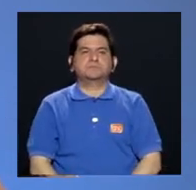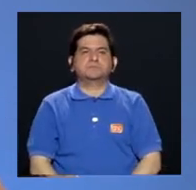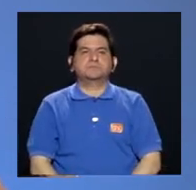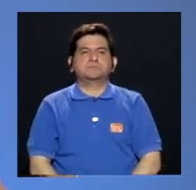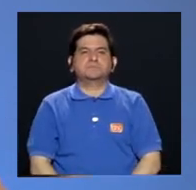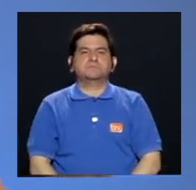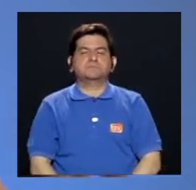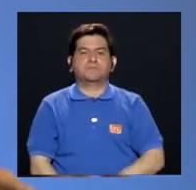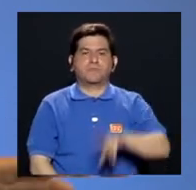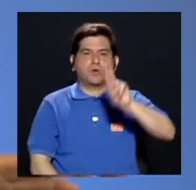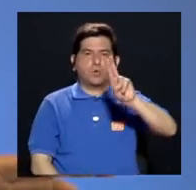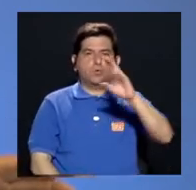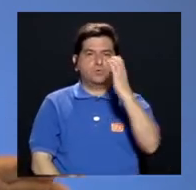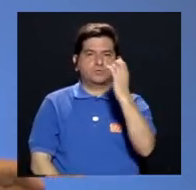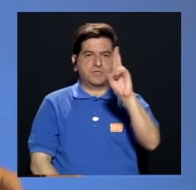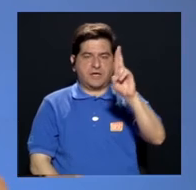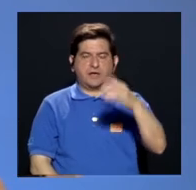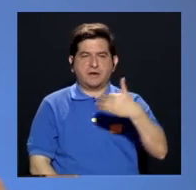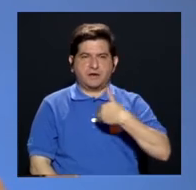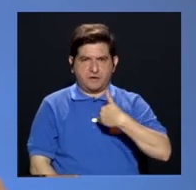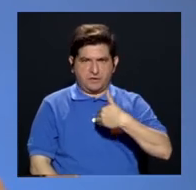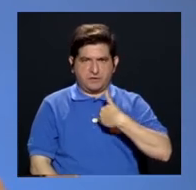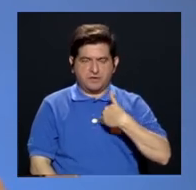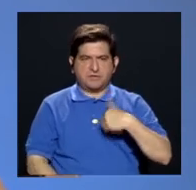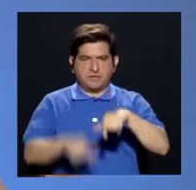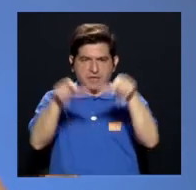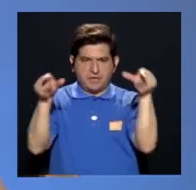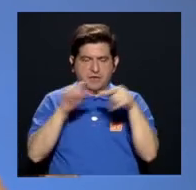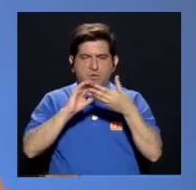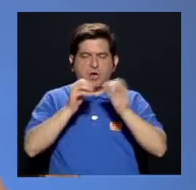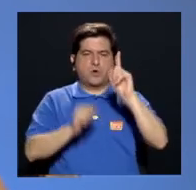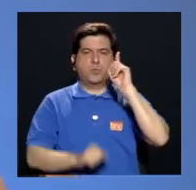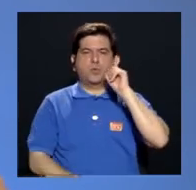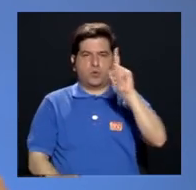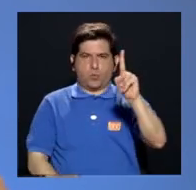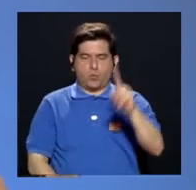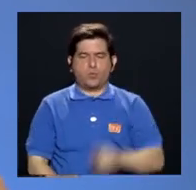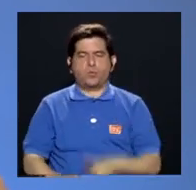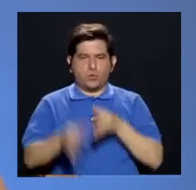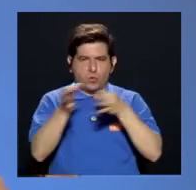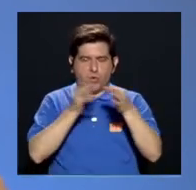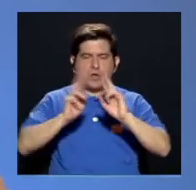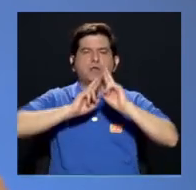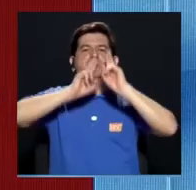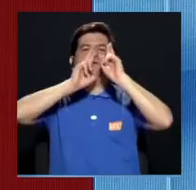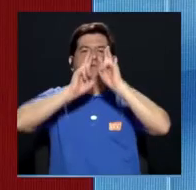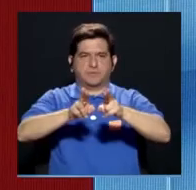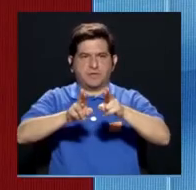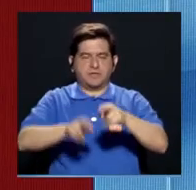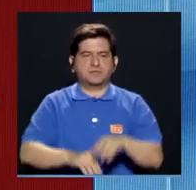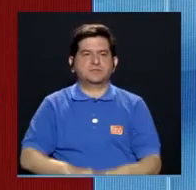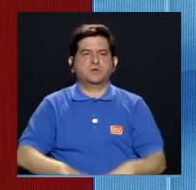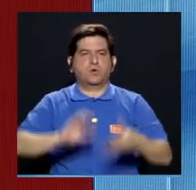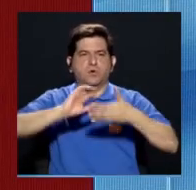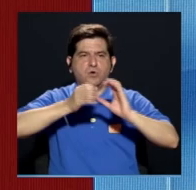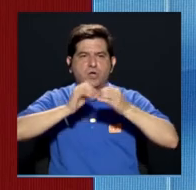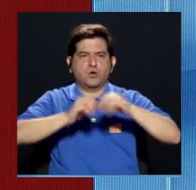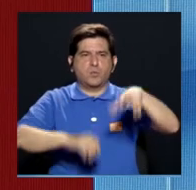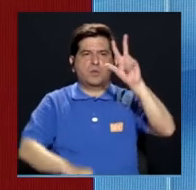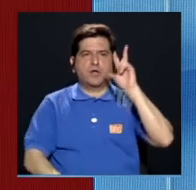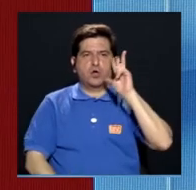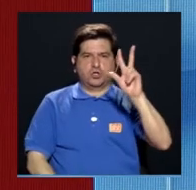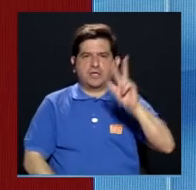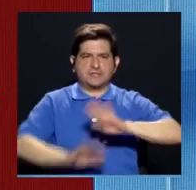y la UCR ocupa el lugar número 1 en rendición de cuentas y el número